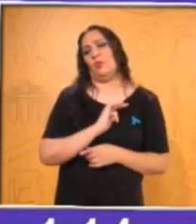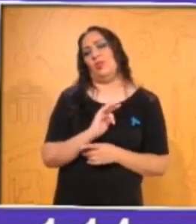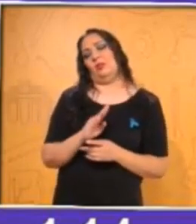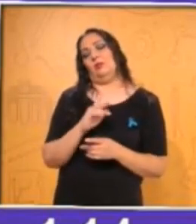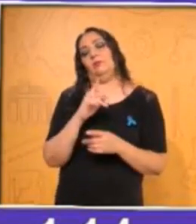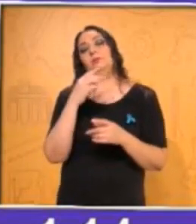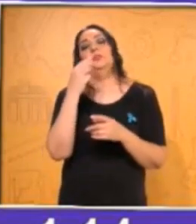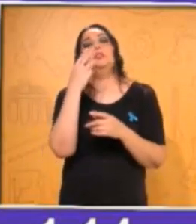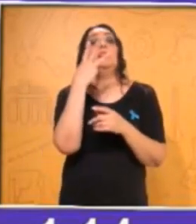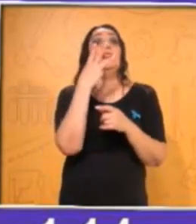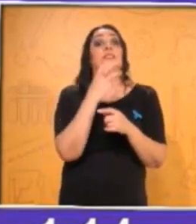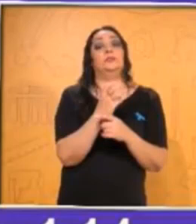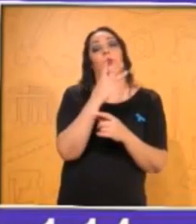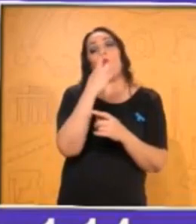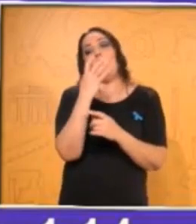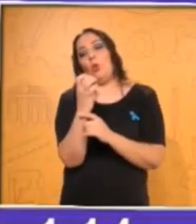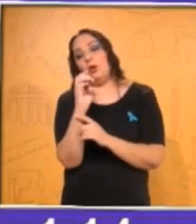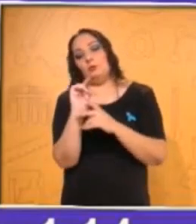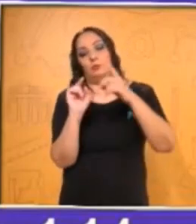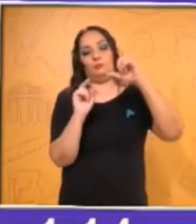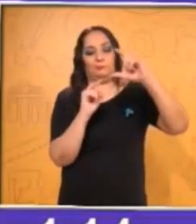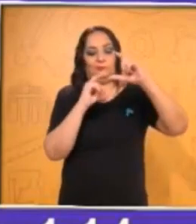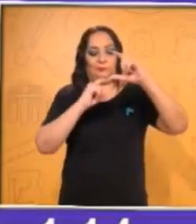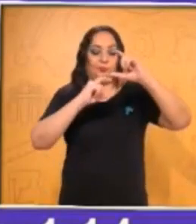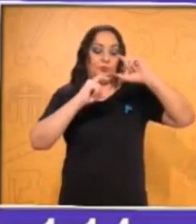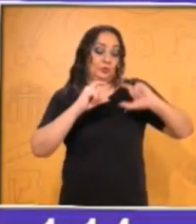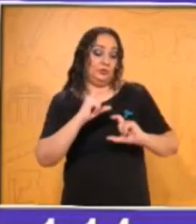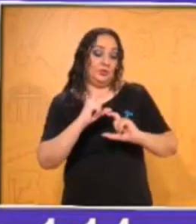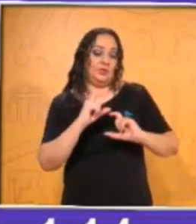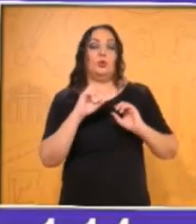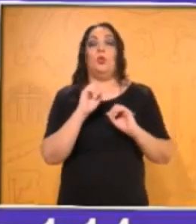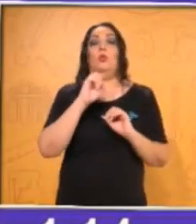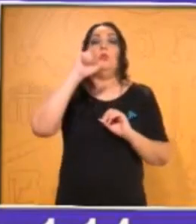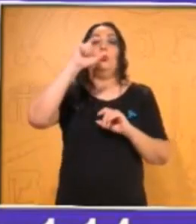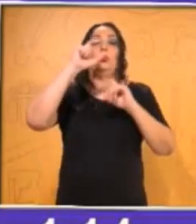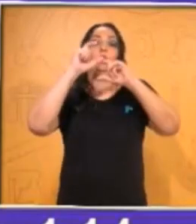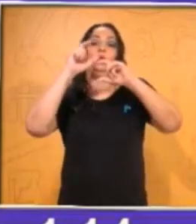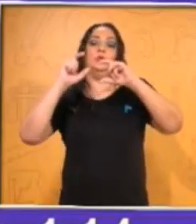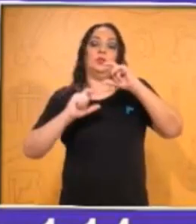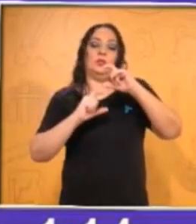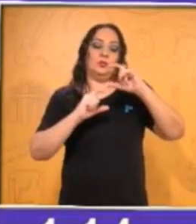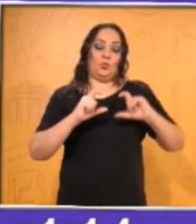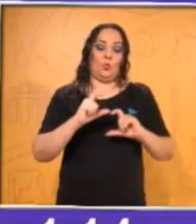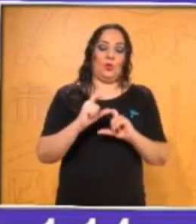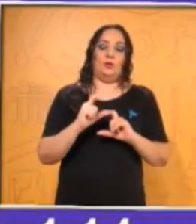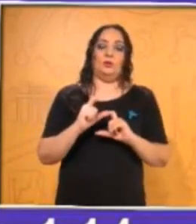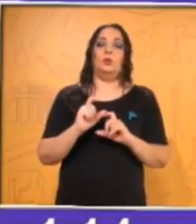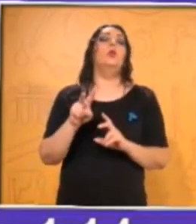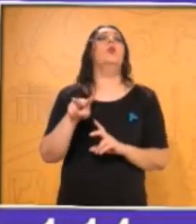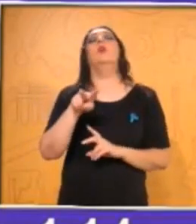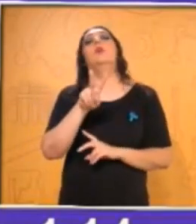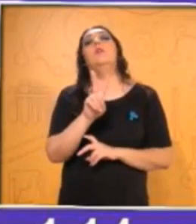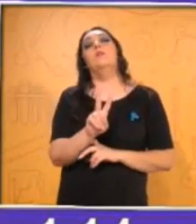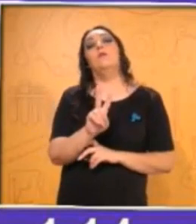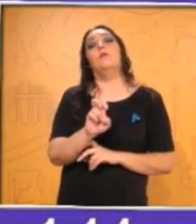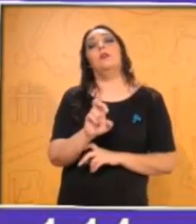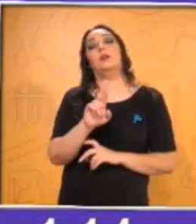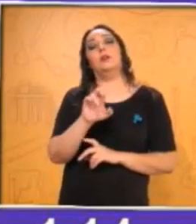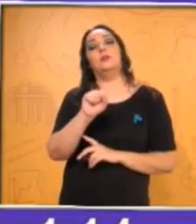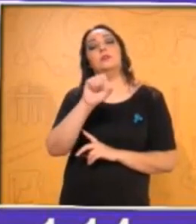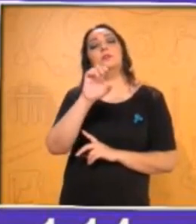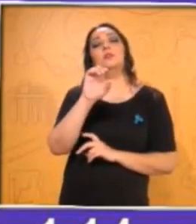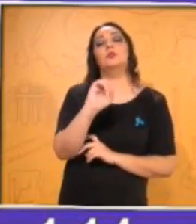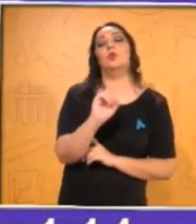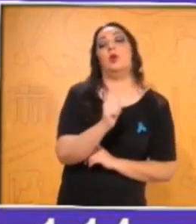párrafos que tenemos formados por los versos. Ok, acuérdense que el verso es como que cada rengloncito de su poema.